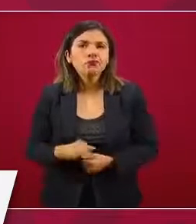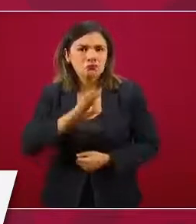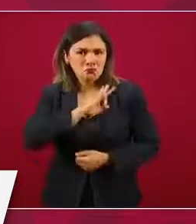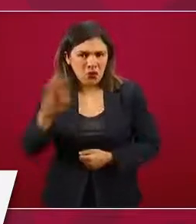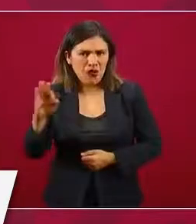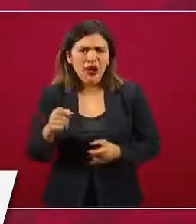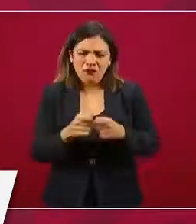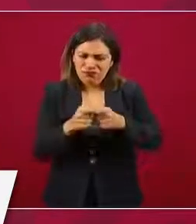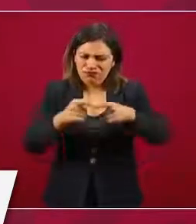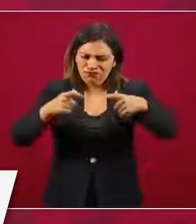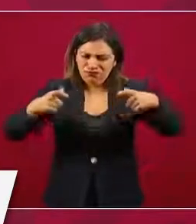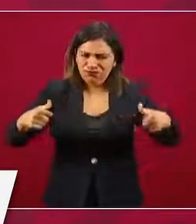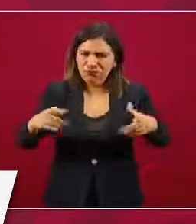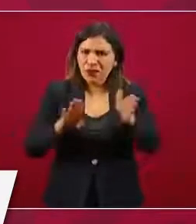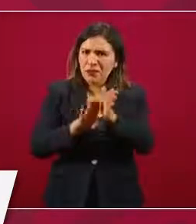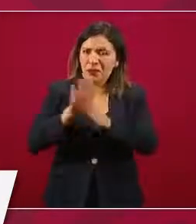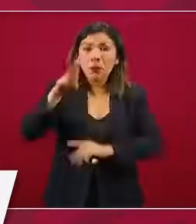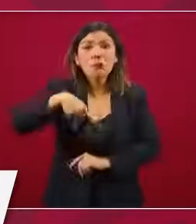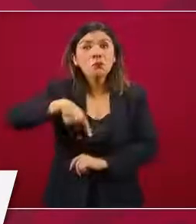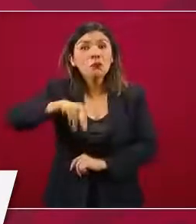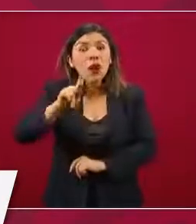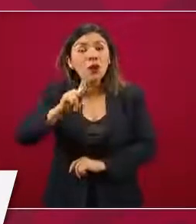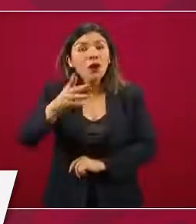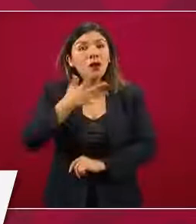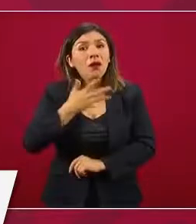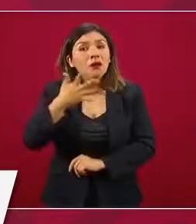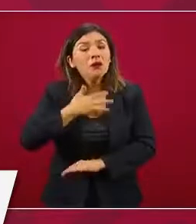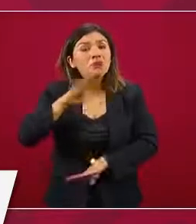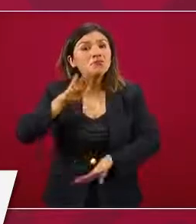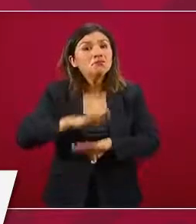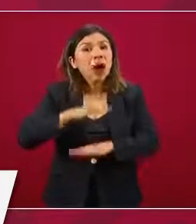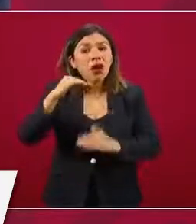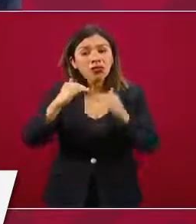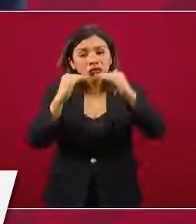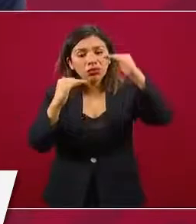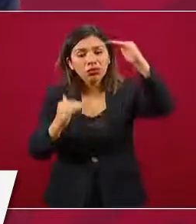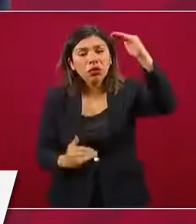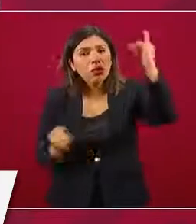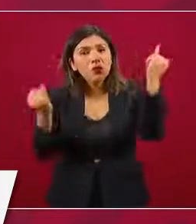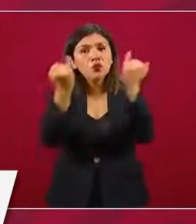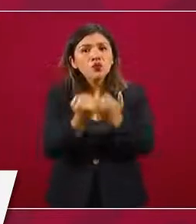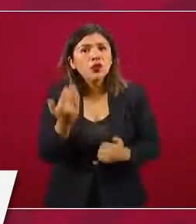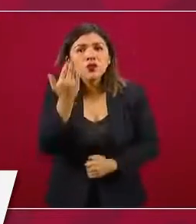Podemos crecer, pero si se profundiza la desigualdad,